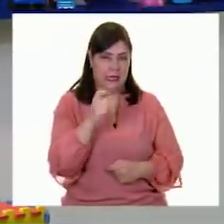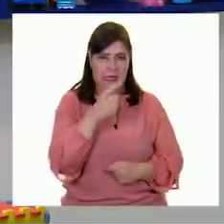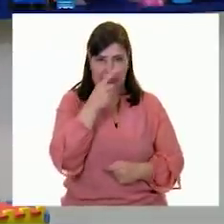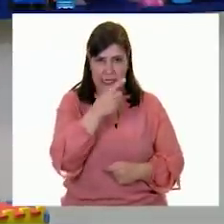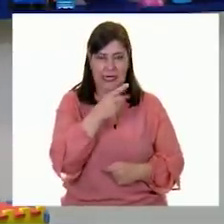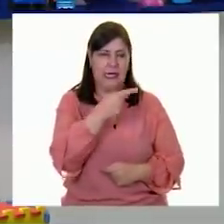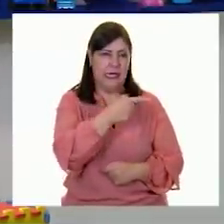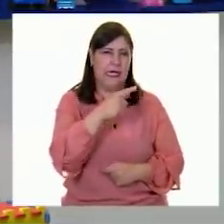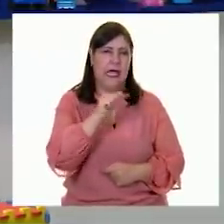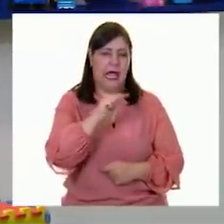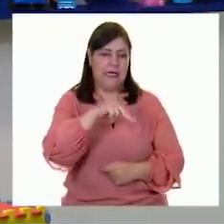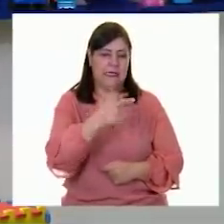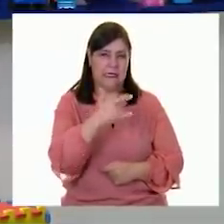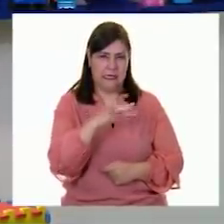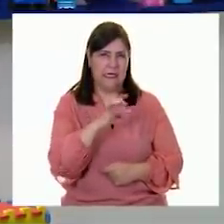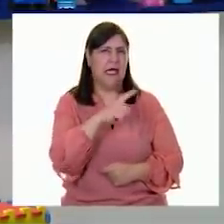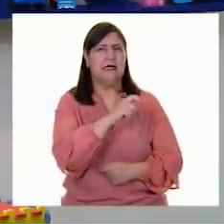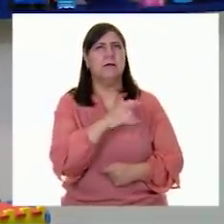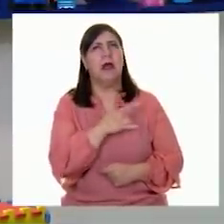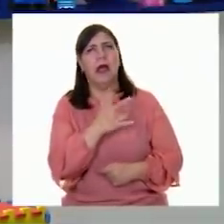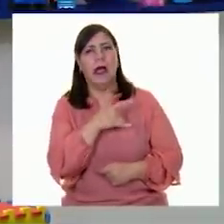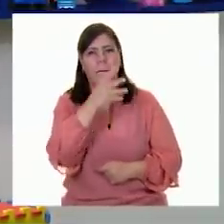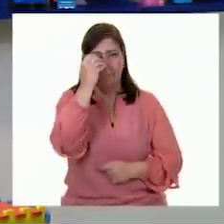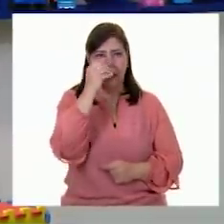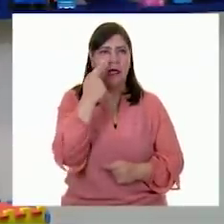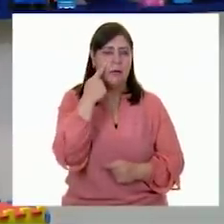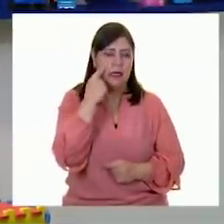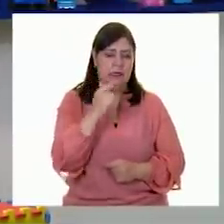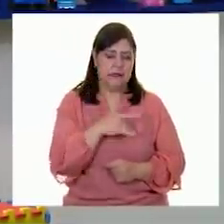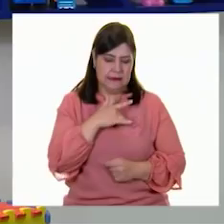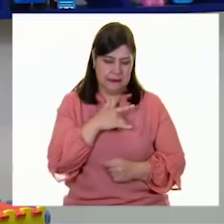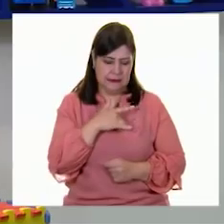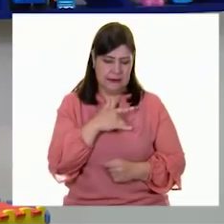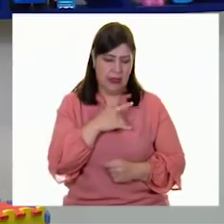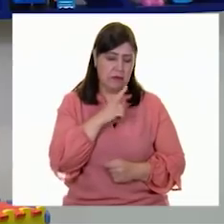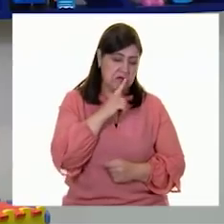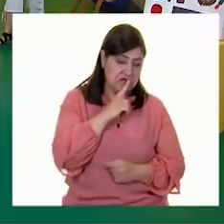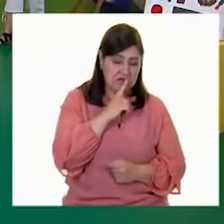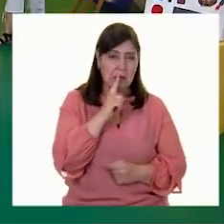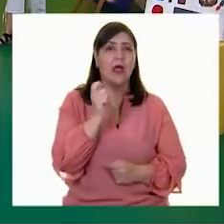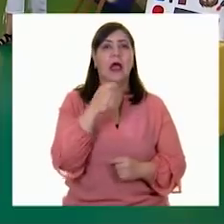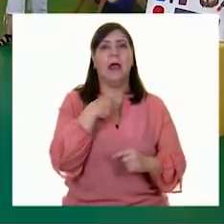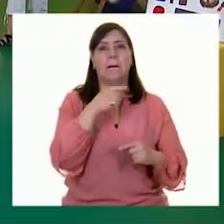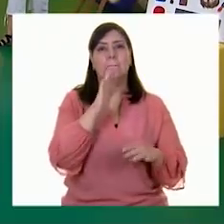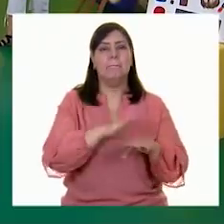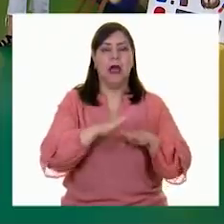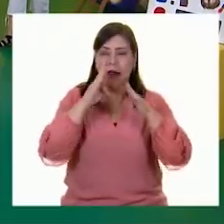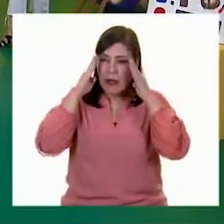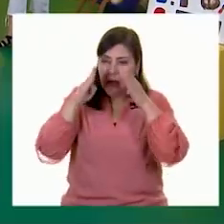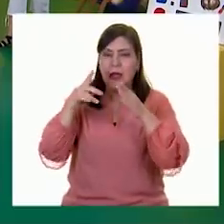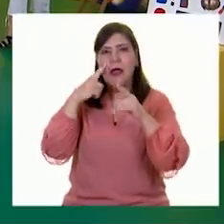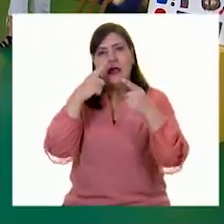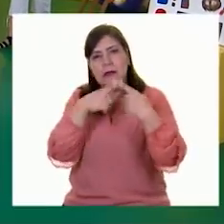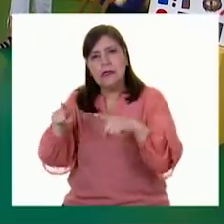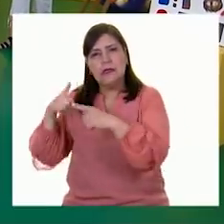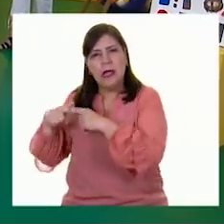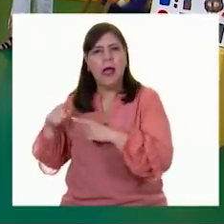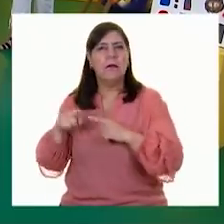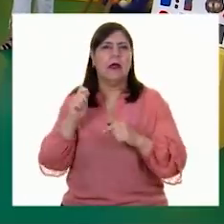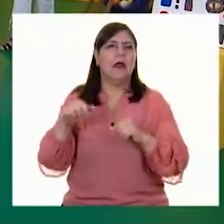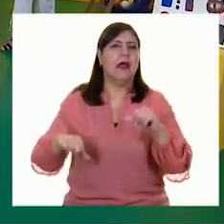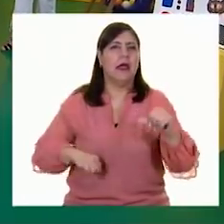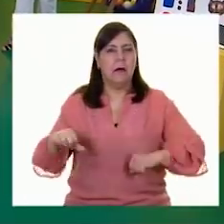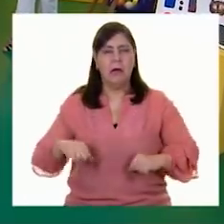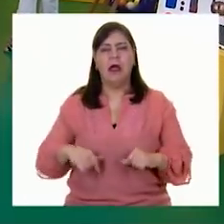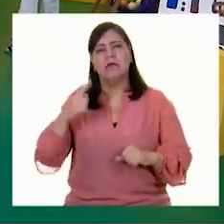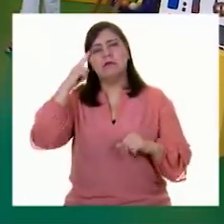aprendido a regular el desaliento es dirigiendo su atención hacia actividades que la hacen sentirse relajada. Y